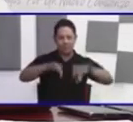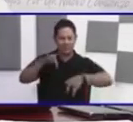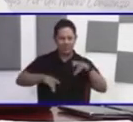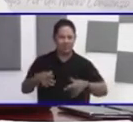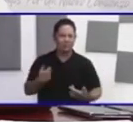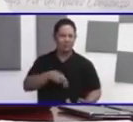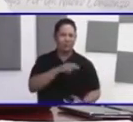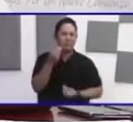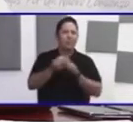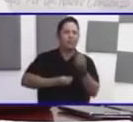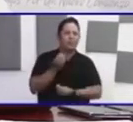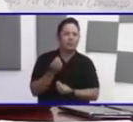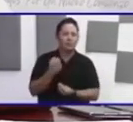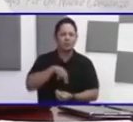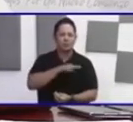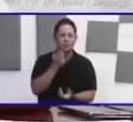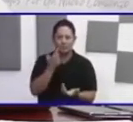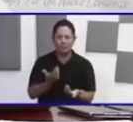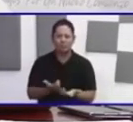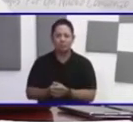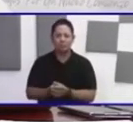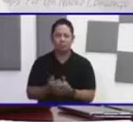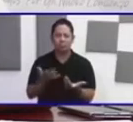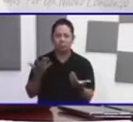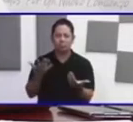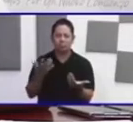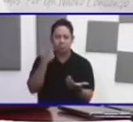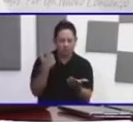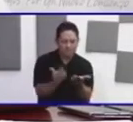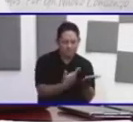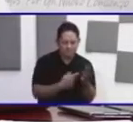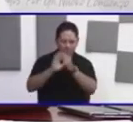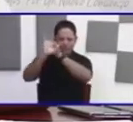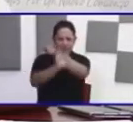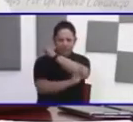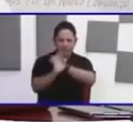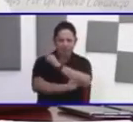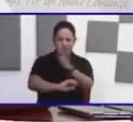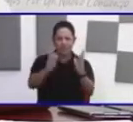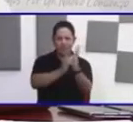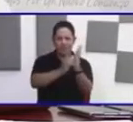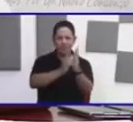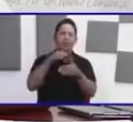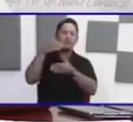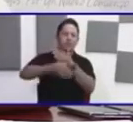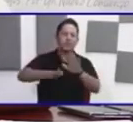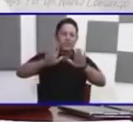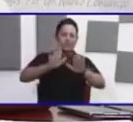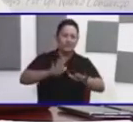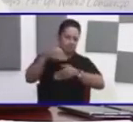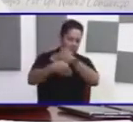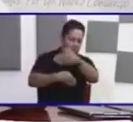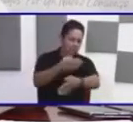que vamos a hacer las apropiaciones. Después de hacer un análisis del decreto de aplazamiento, digamos,